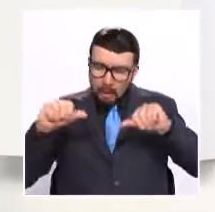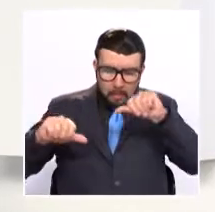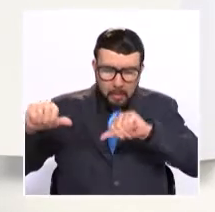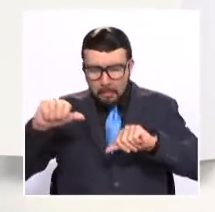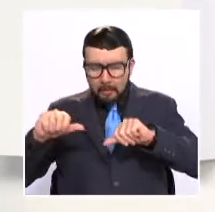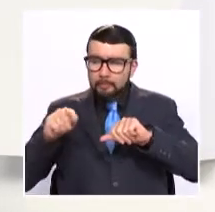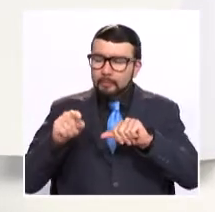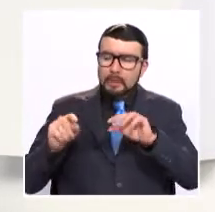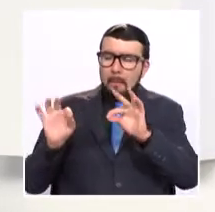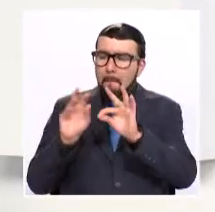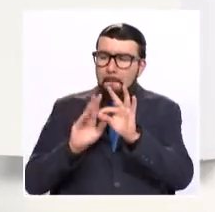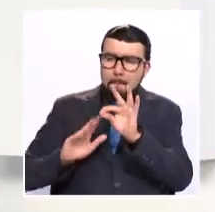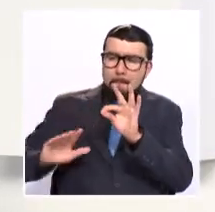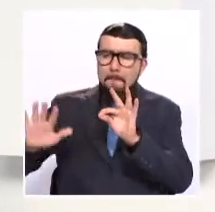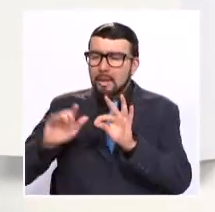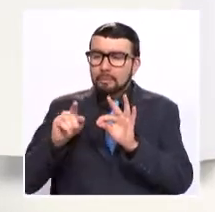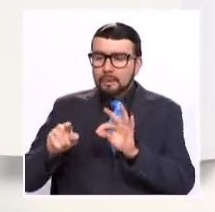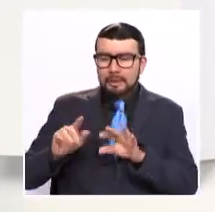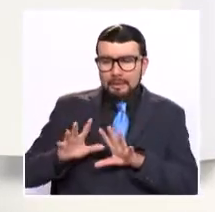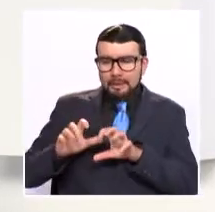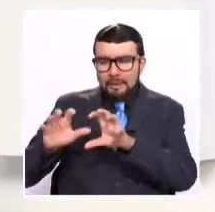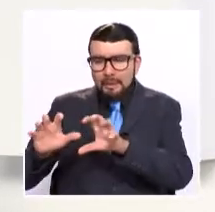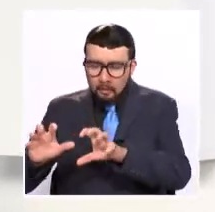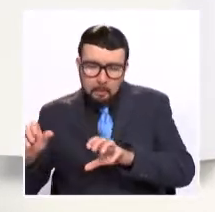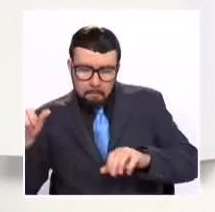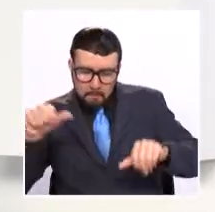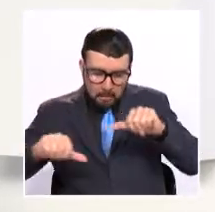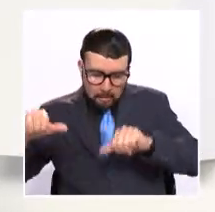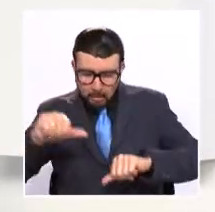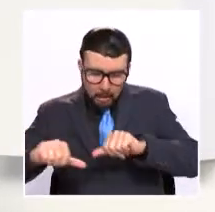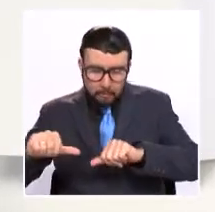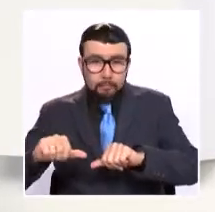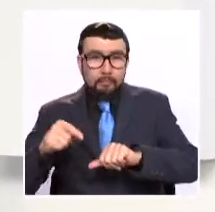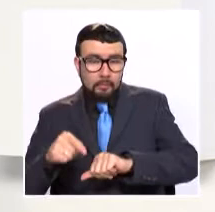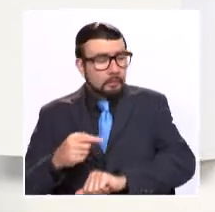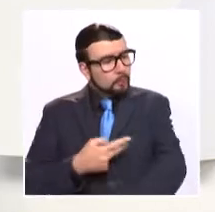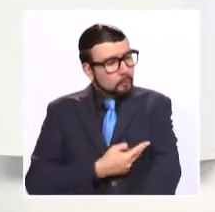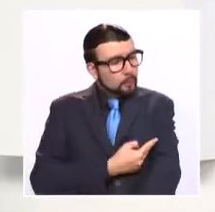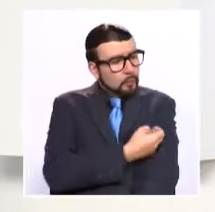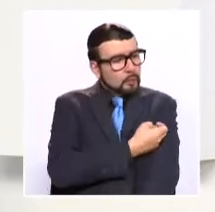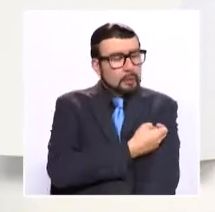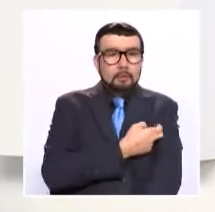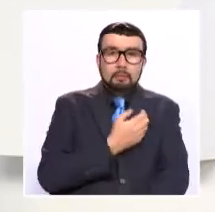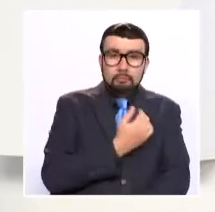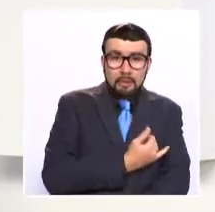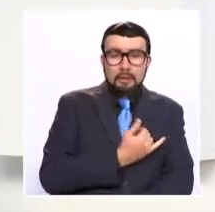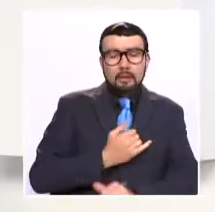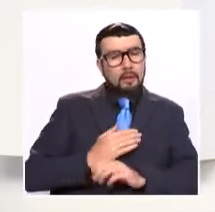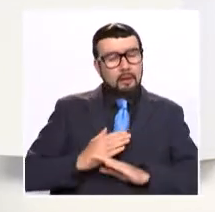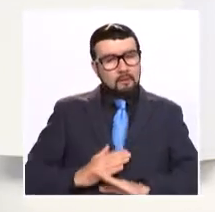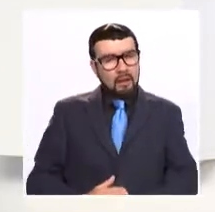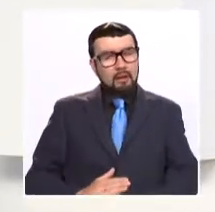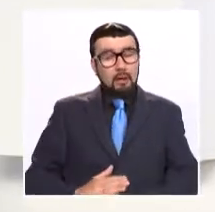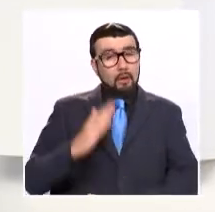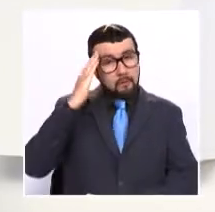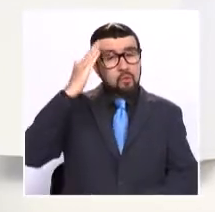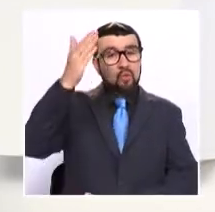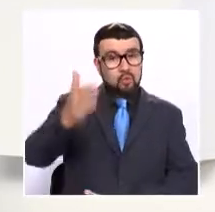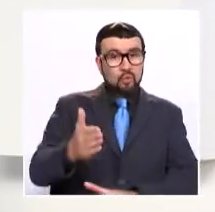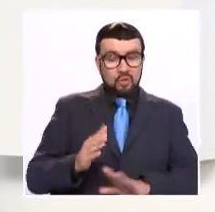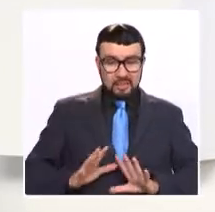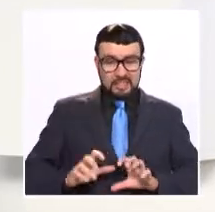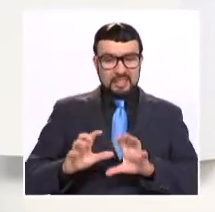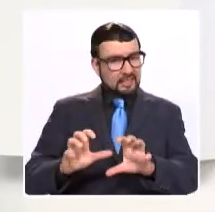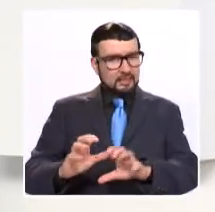de virus que son los cancerígenos, y realmente con eso es que se elaboró la vacuna, y eso es lo que puntualmente va a prevenir